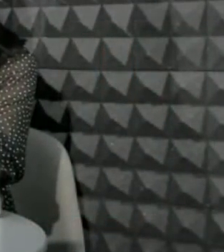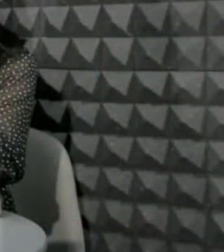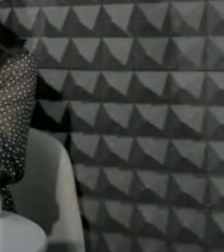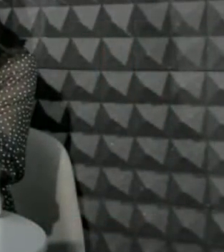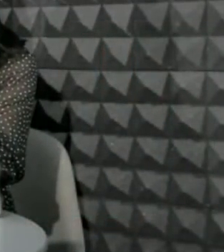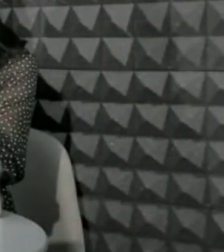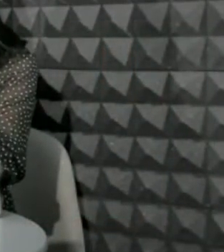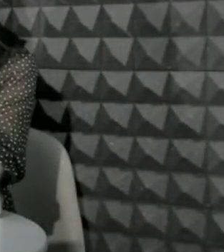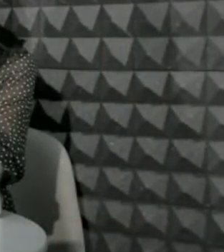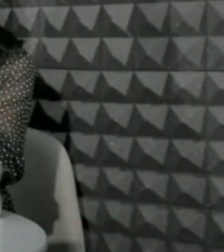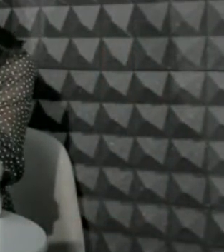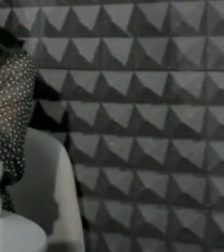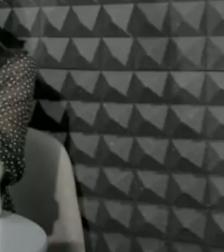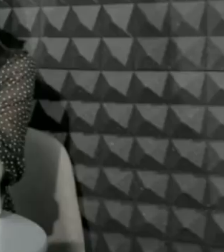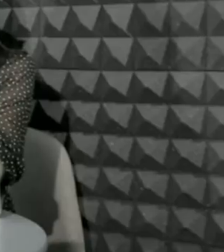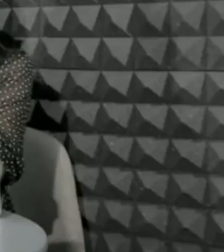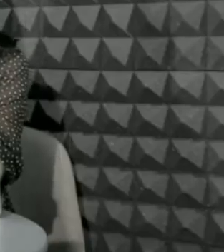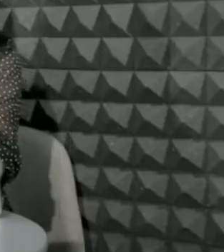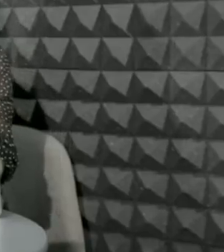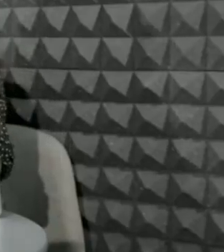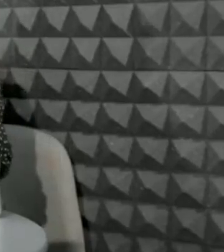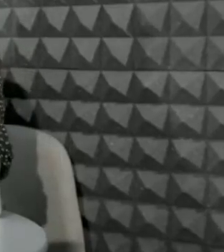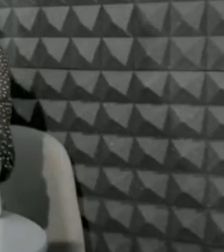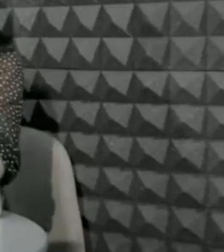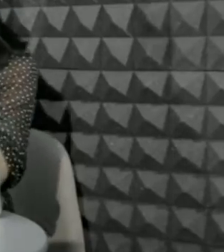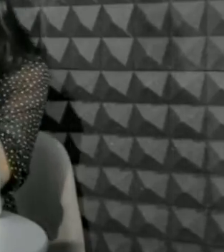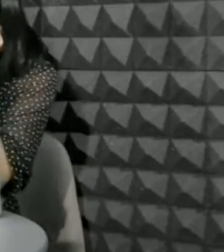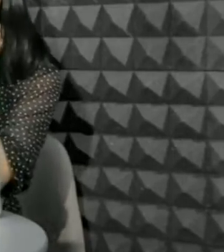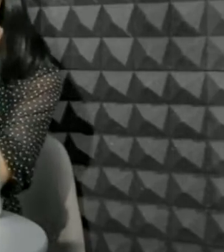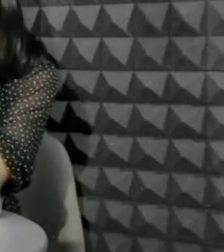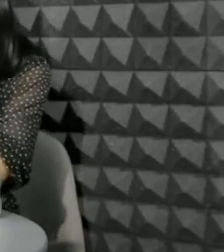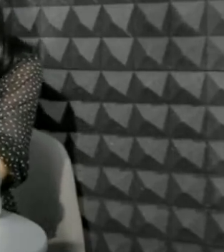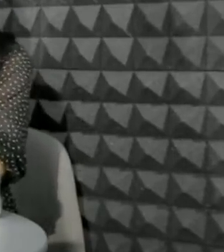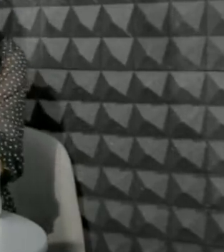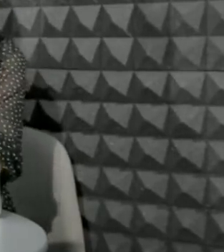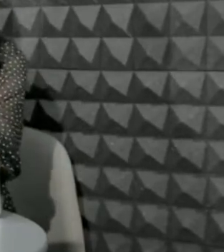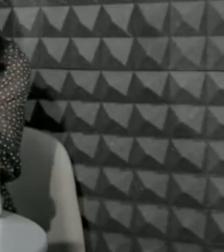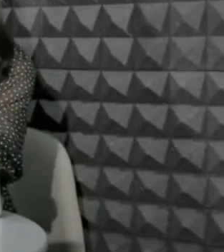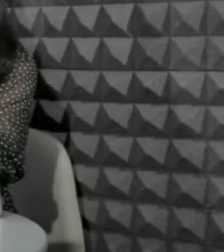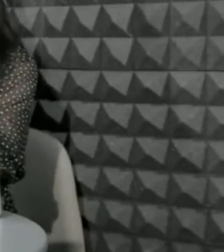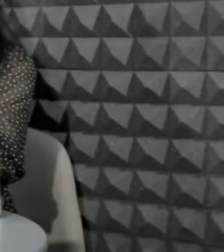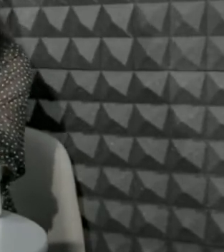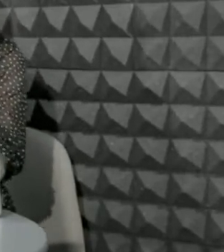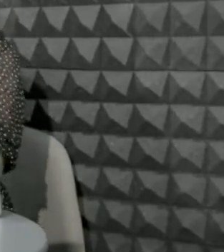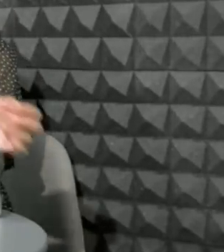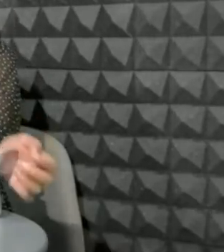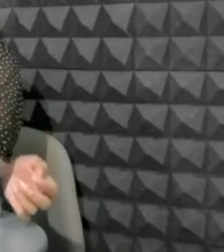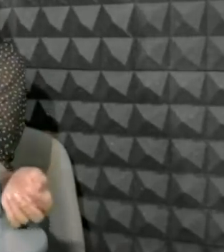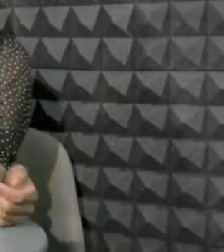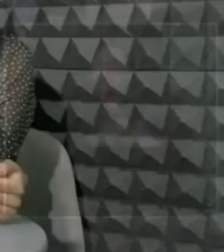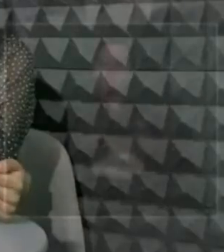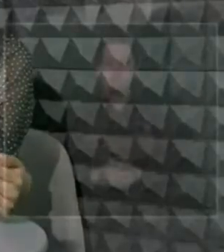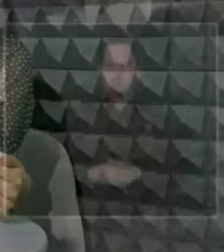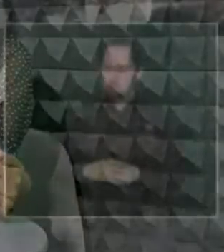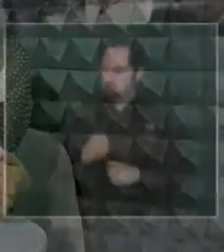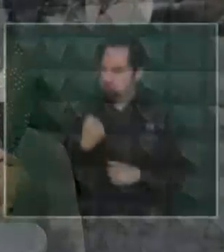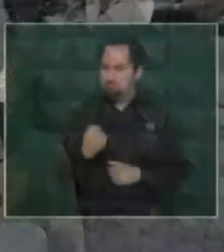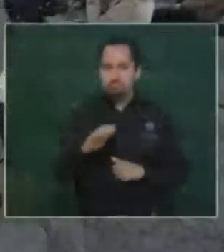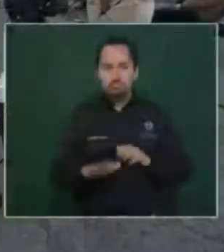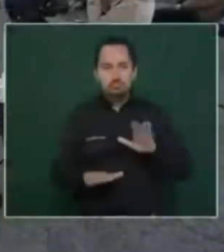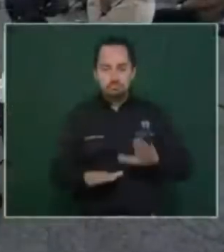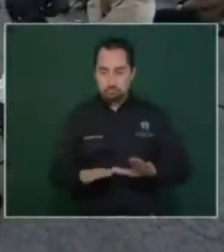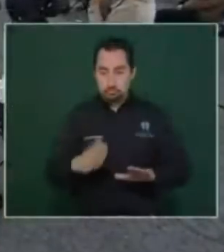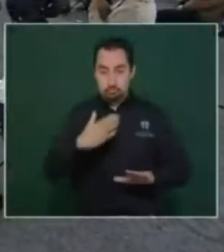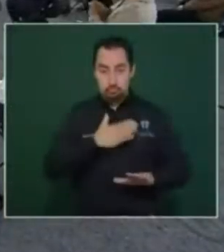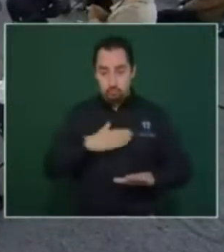lo que señalaba la gobernadora, que por cierto, la gobernadora favorita de Romina. Mi gobernadora favorita del mundo mundial. No